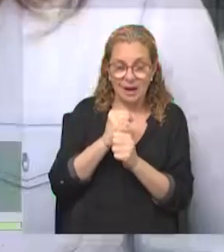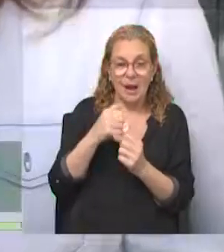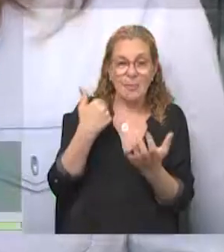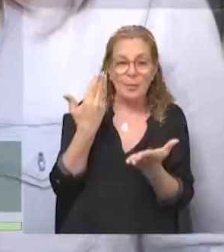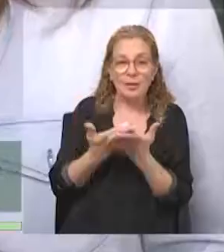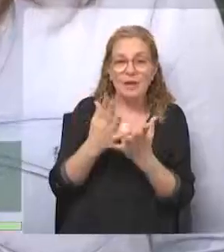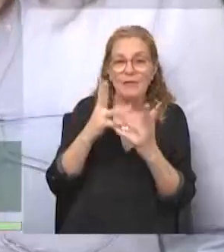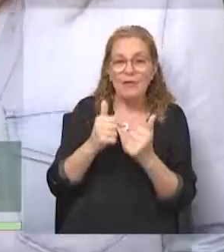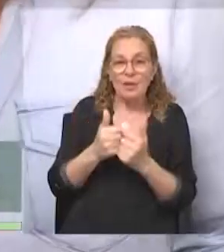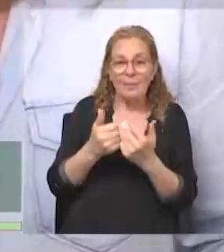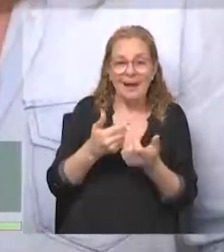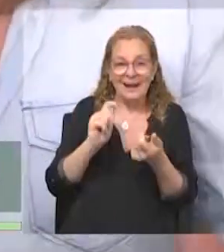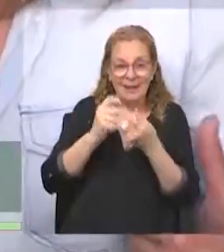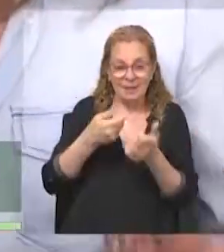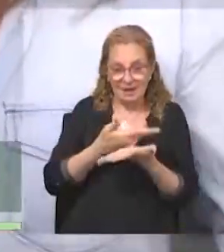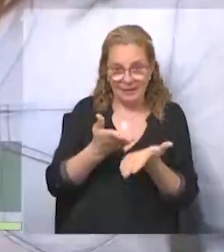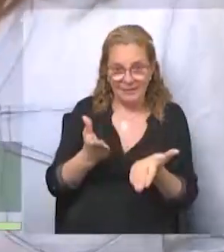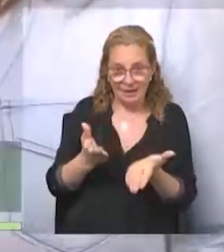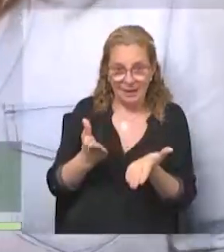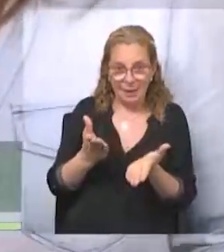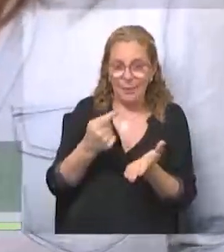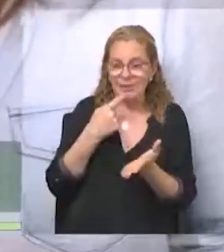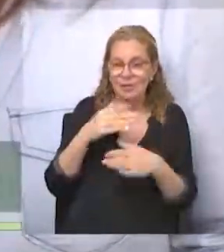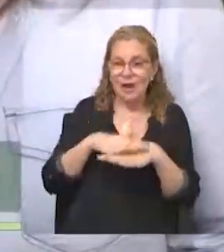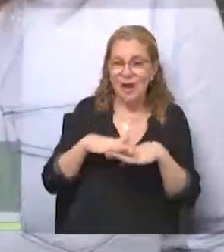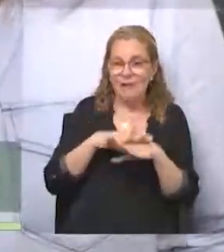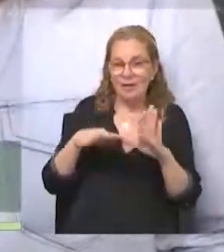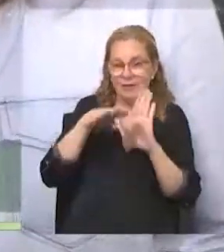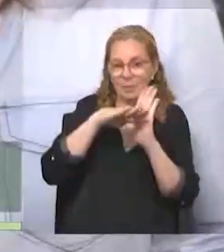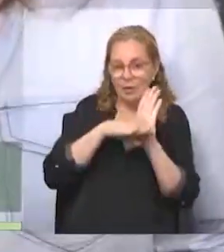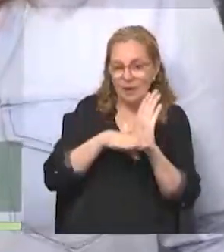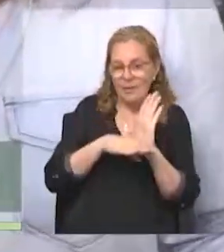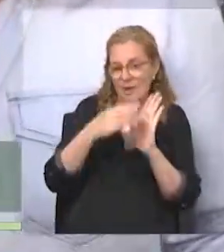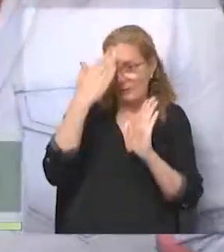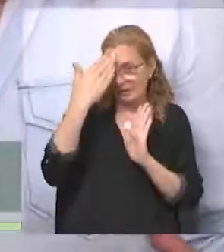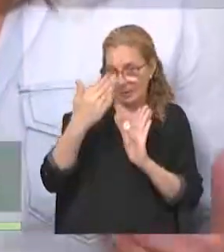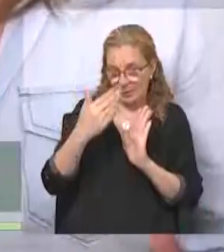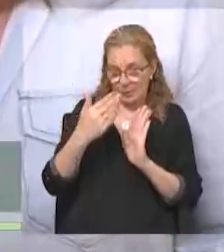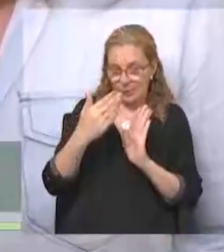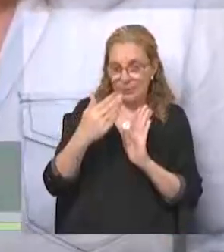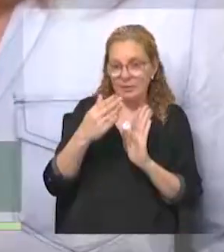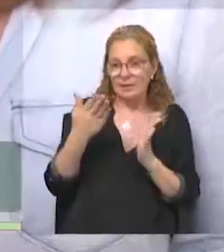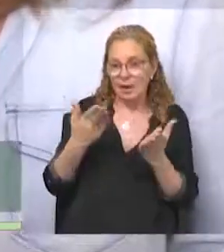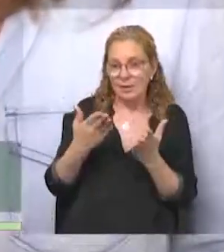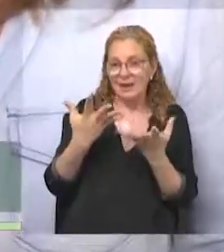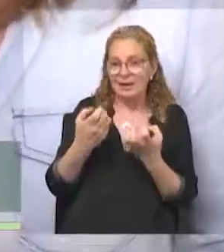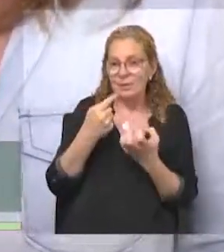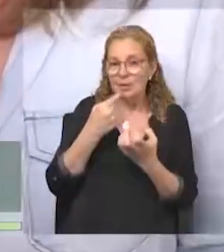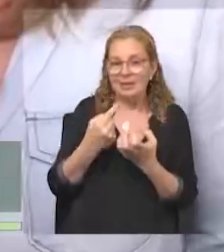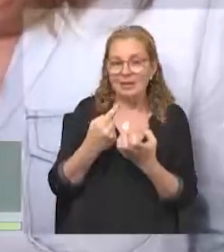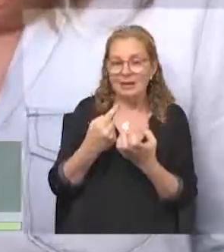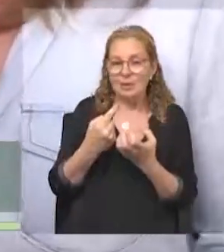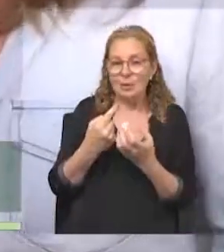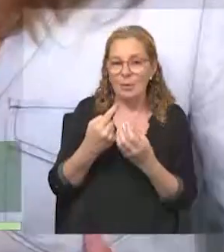formas de cambiar esta realidad dándole contenido a las bases programáticas del frente amplio y ahora queremos darle